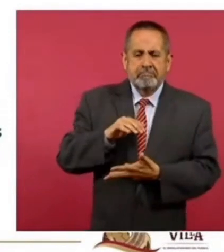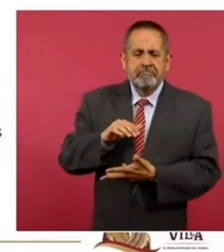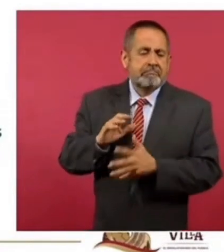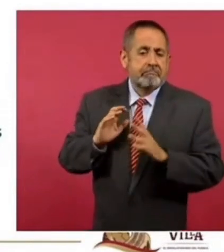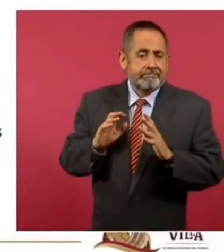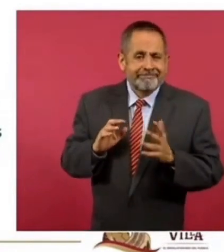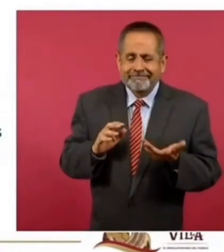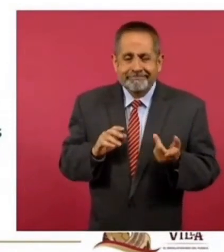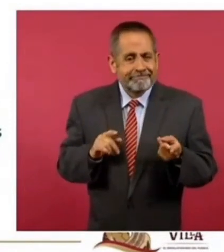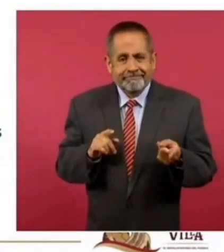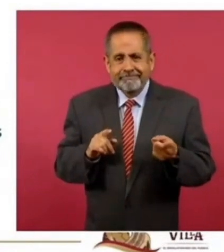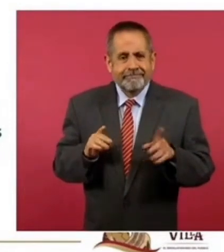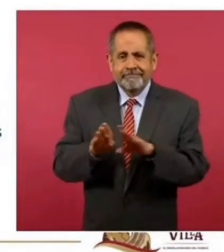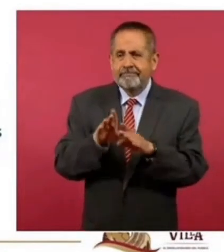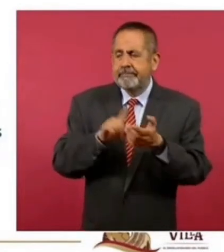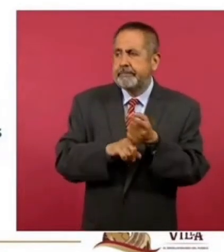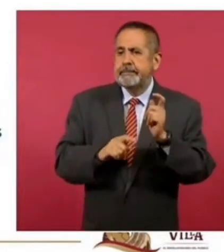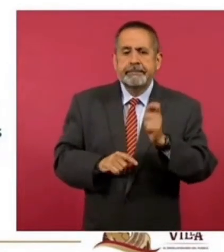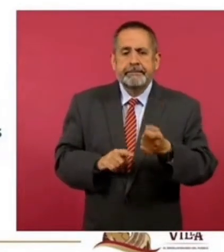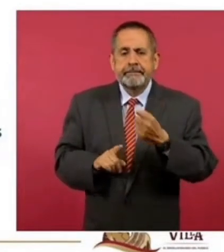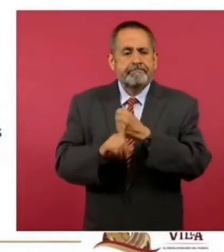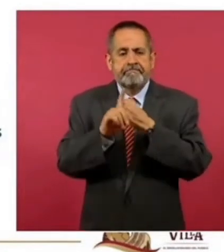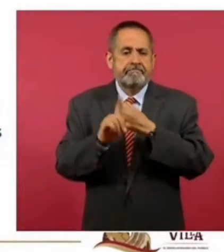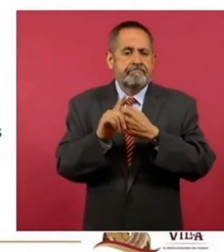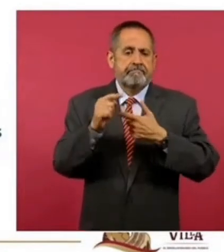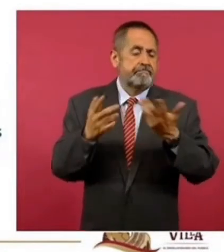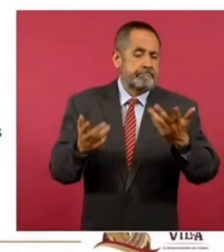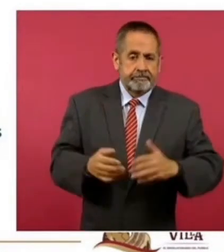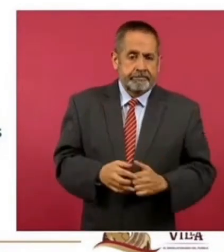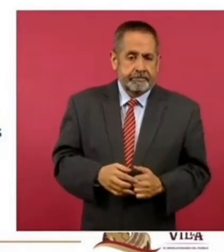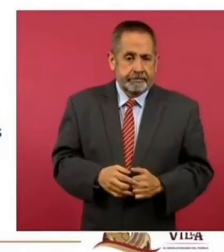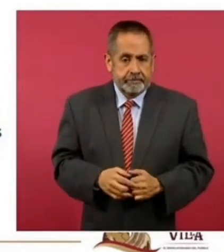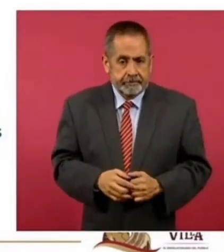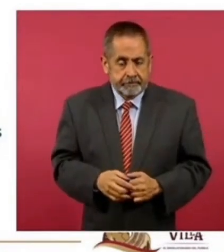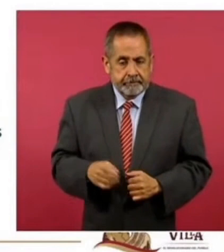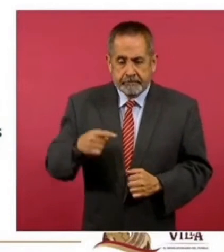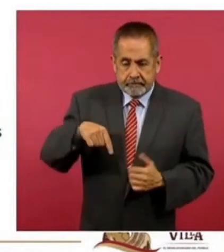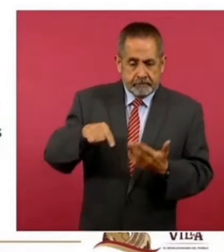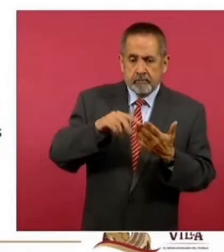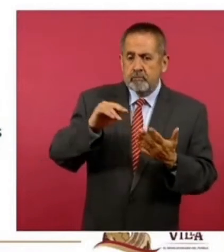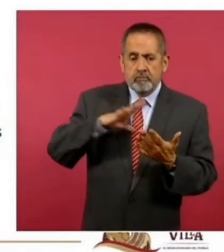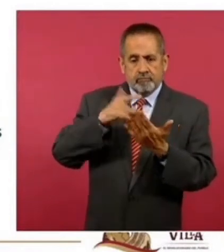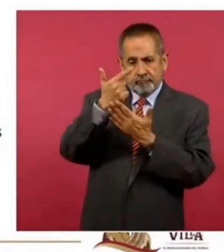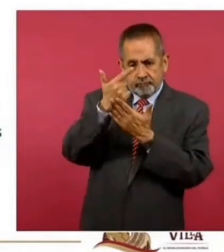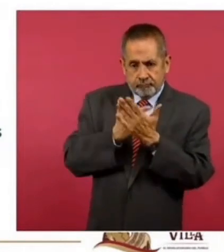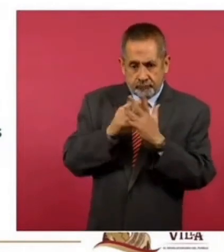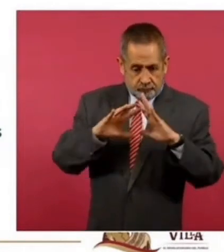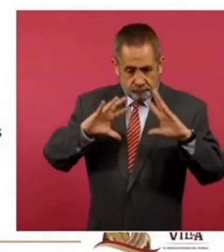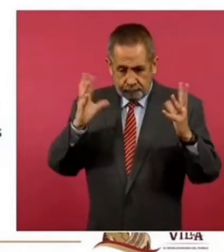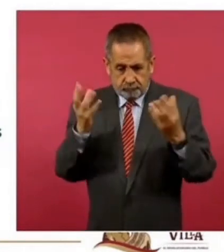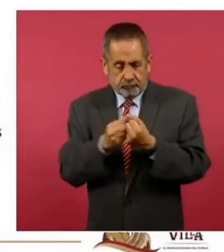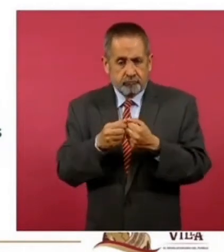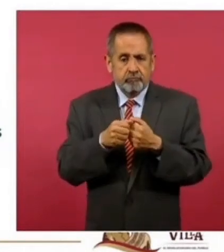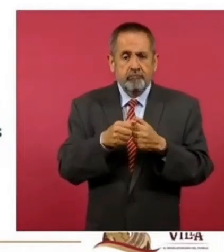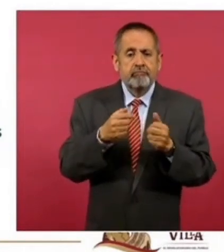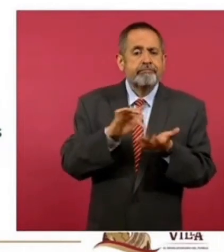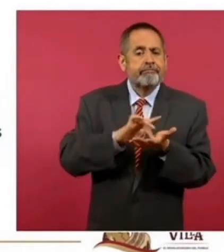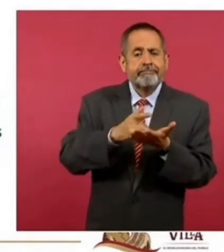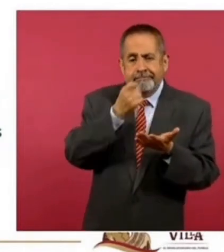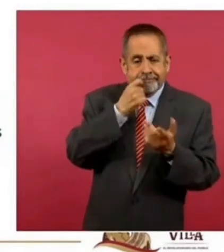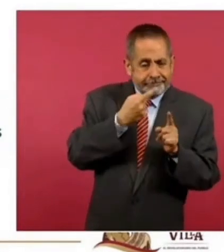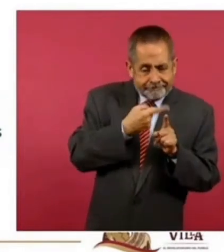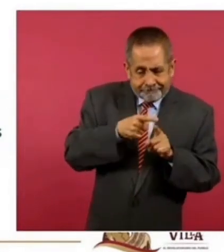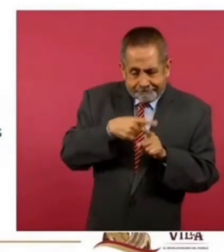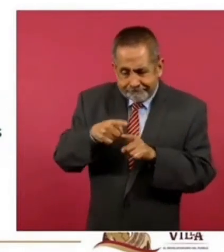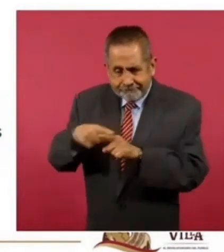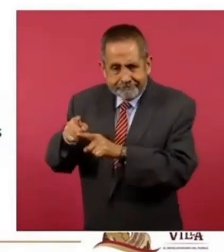demanda generaba una serie de problemas. Primero, no contenía todo el número de claves que debe de